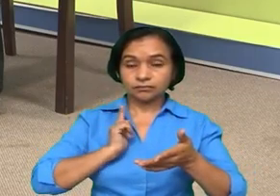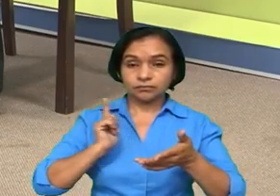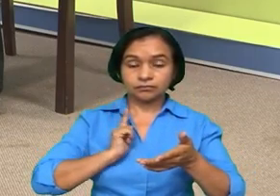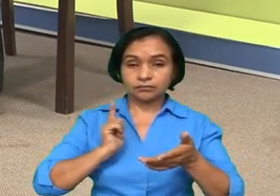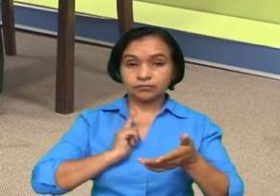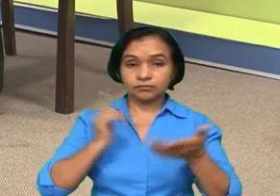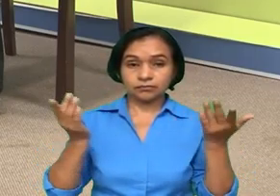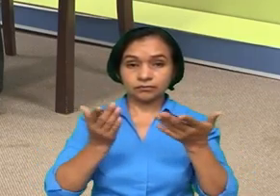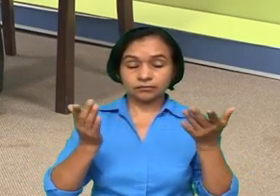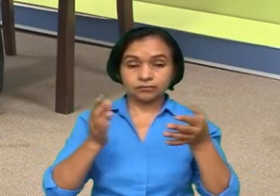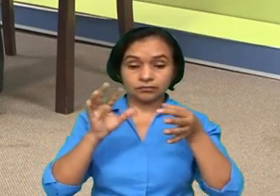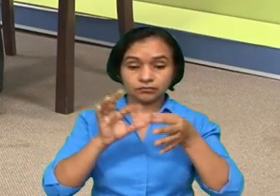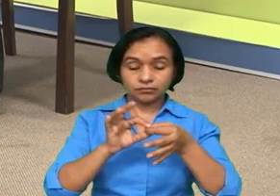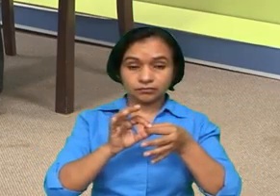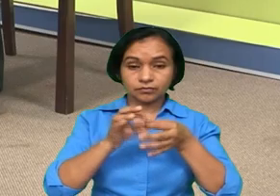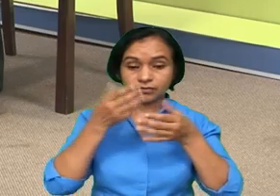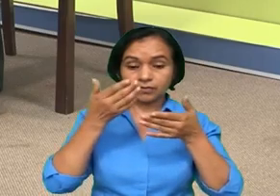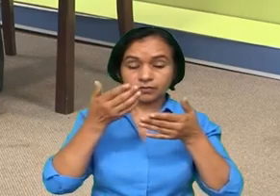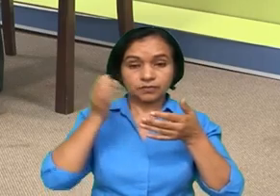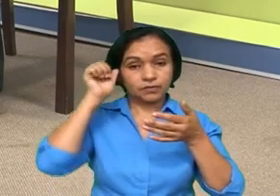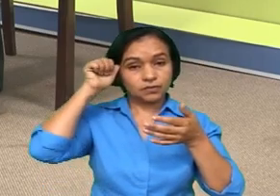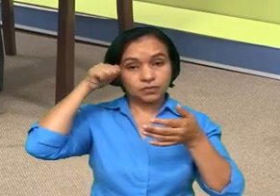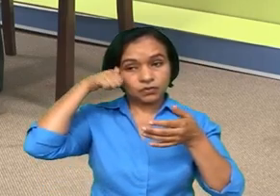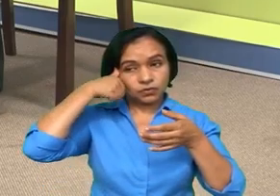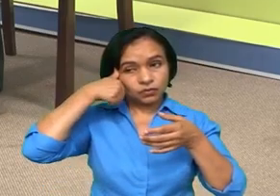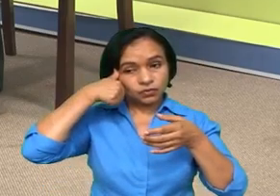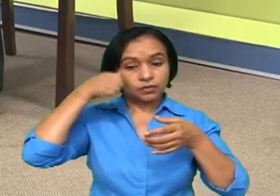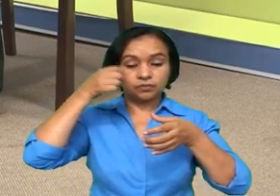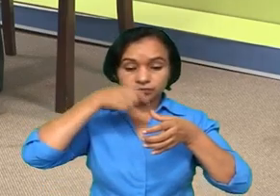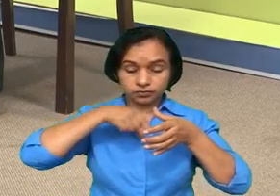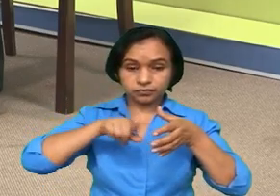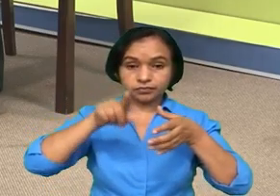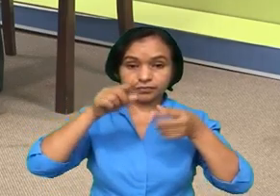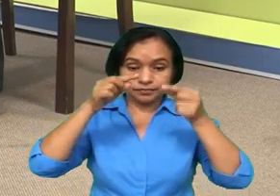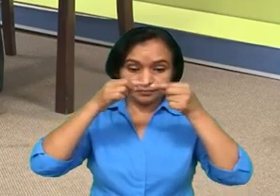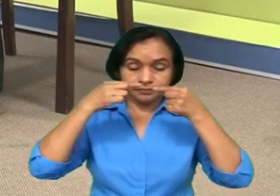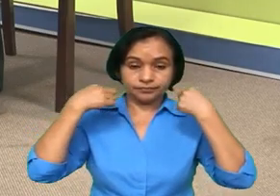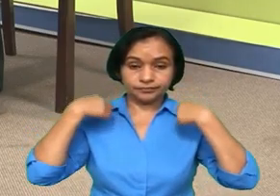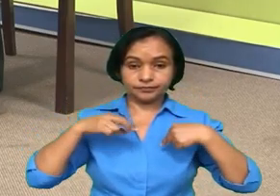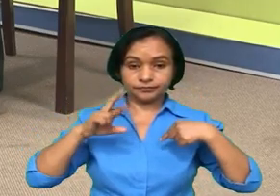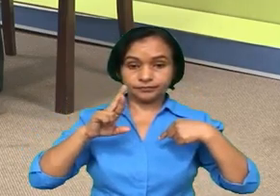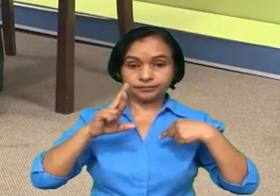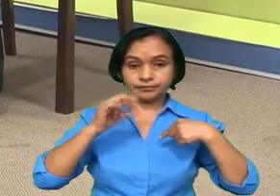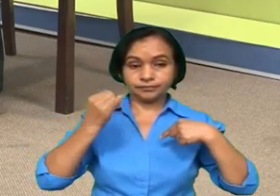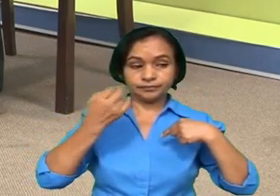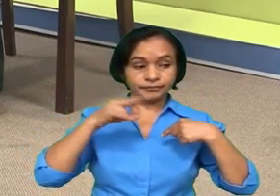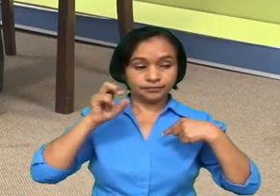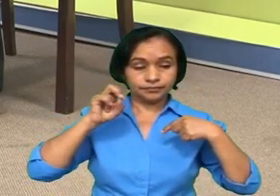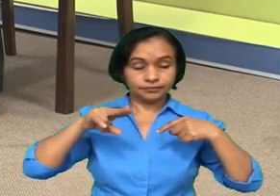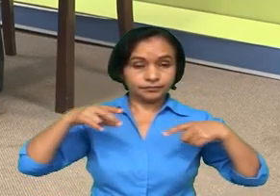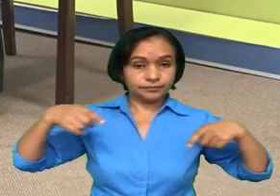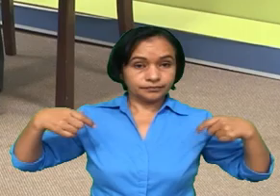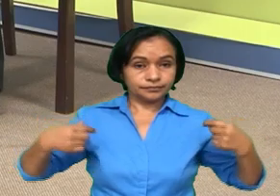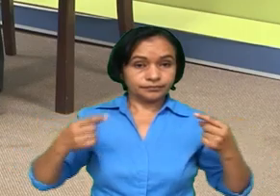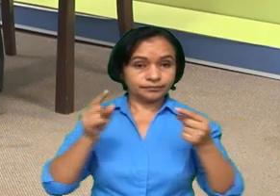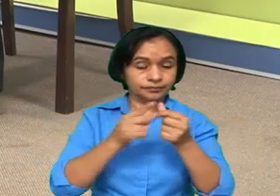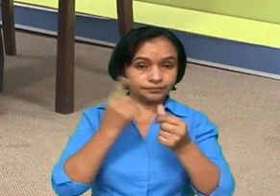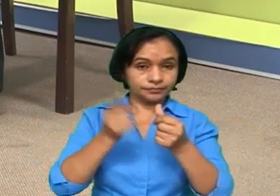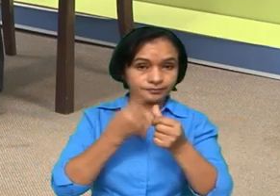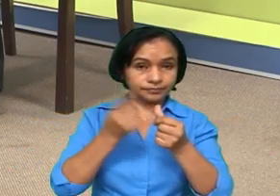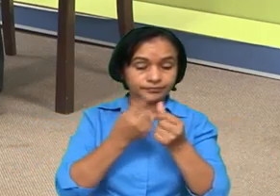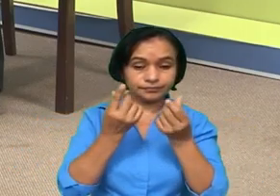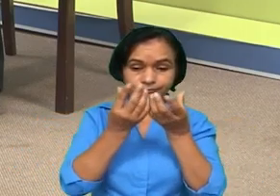como un sistema de drenaje para expulsar la orina. Entonces vamos desde arriba, son los riñones que a